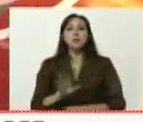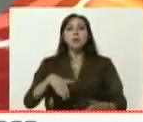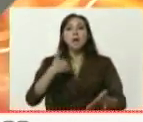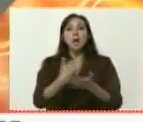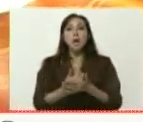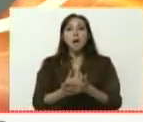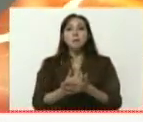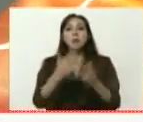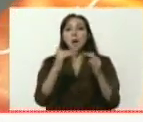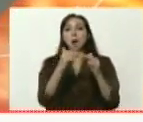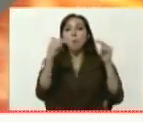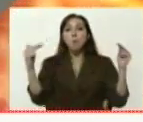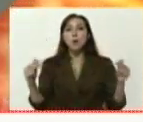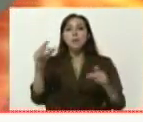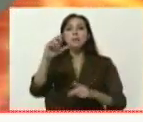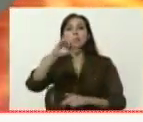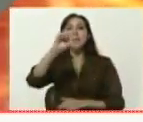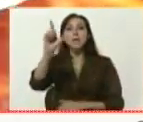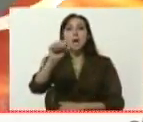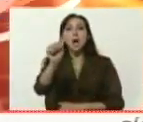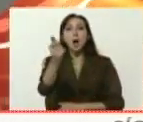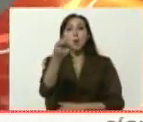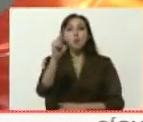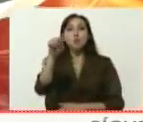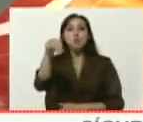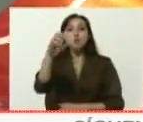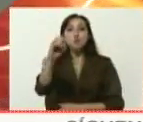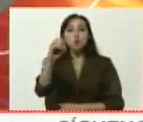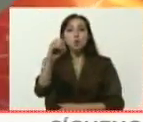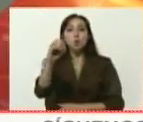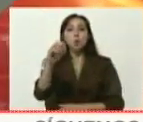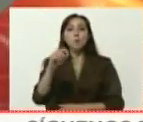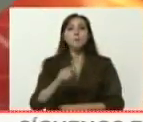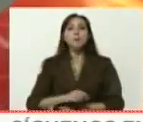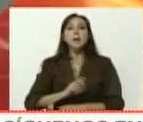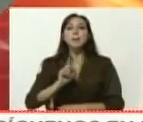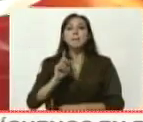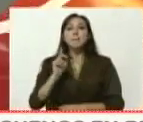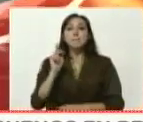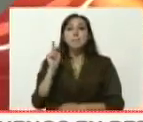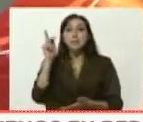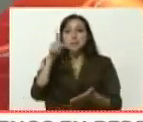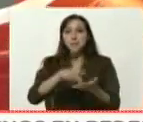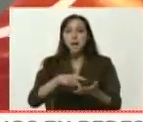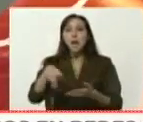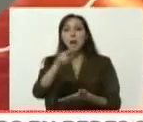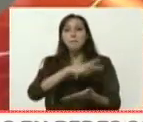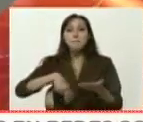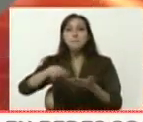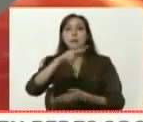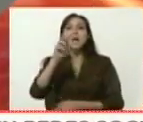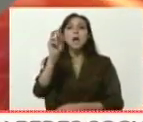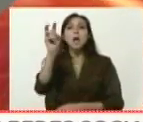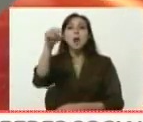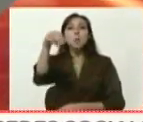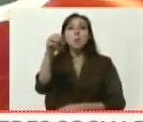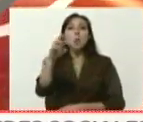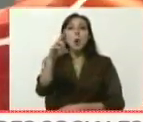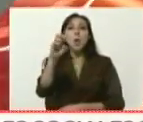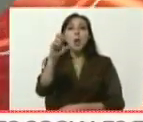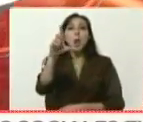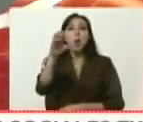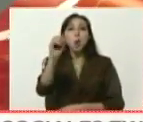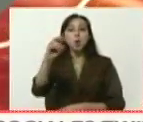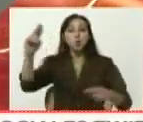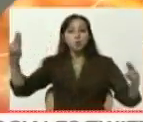en la avenida Urdaneta, para marchar hasta la Plaza Morelos a encontrarnos con